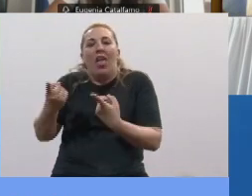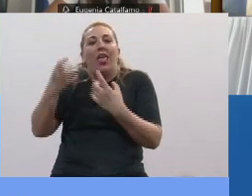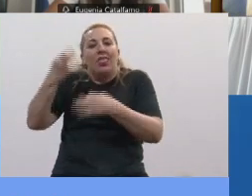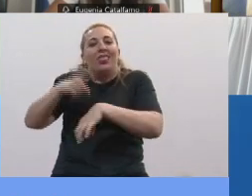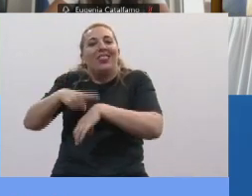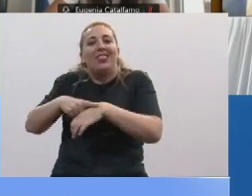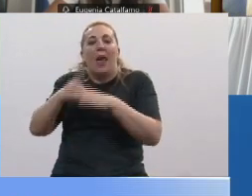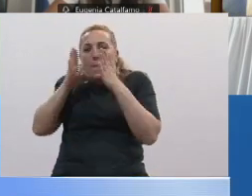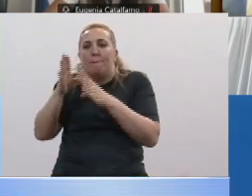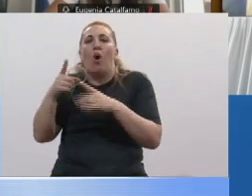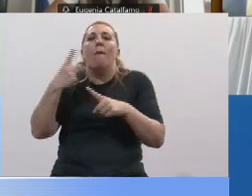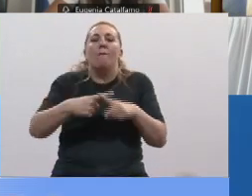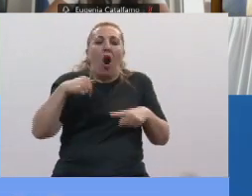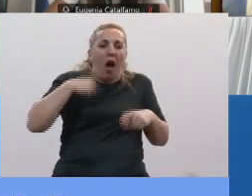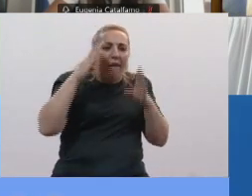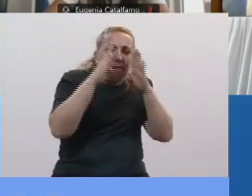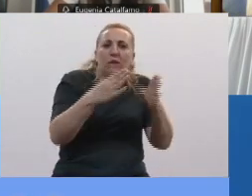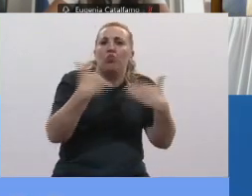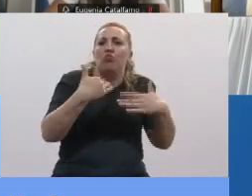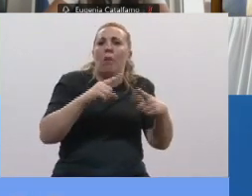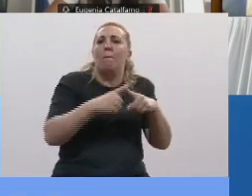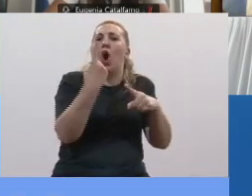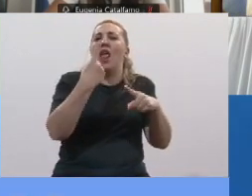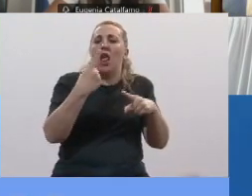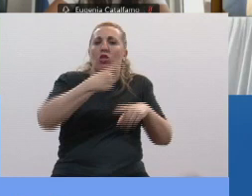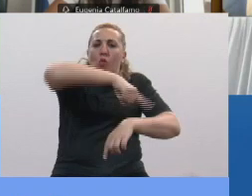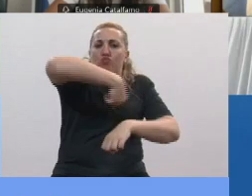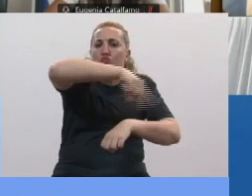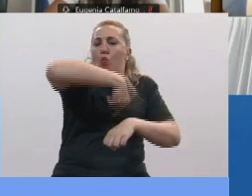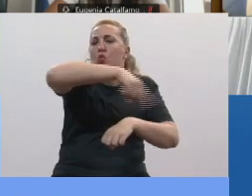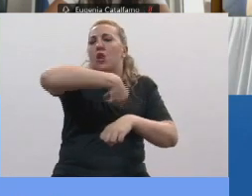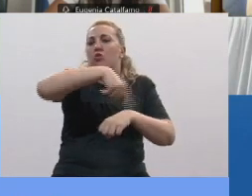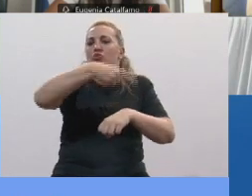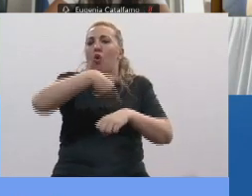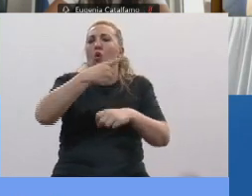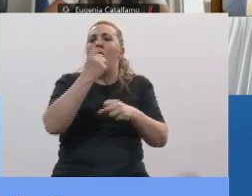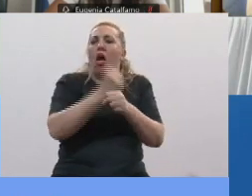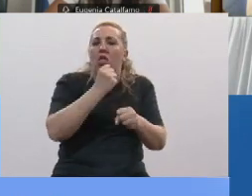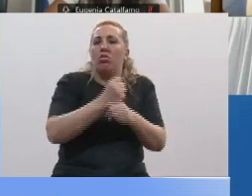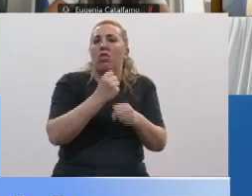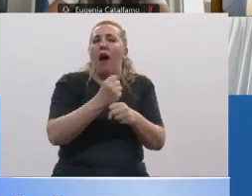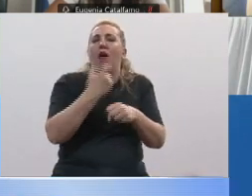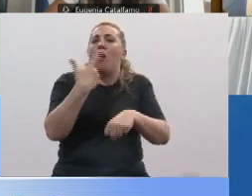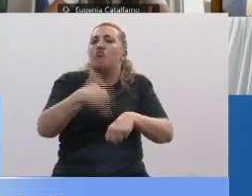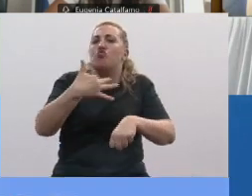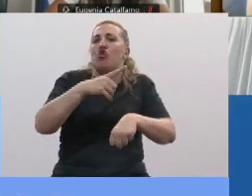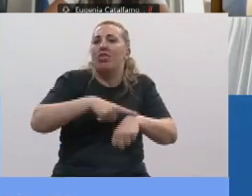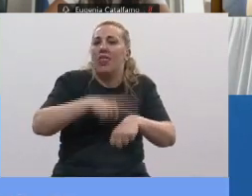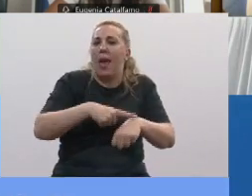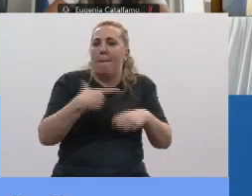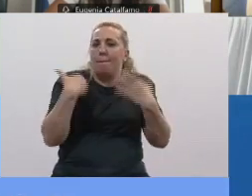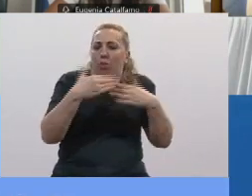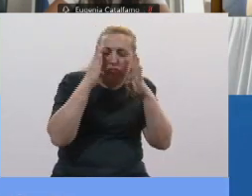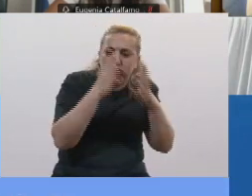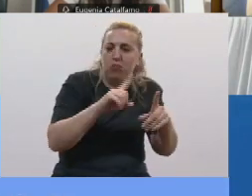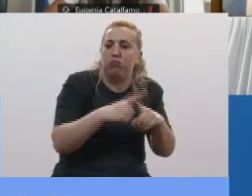estado inmiscuidos en esta actividad política que tantas horas y tanto tiempo nos lleva en nuestros